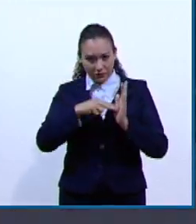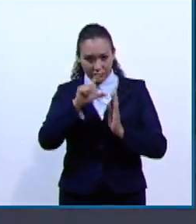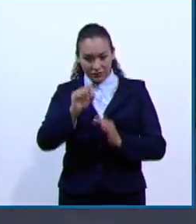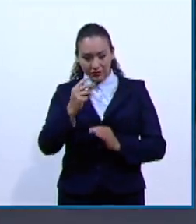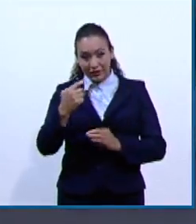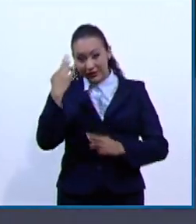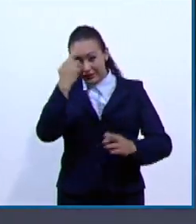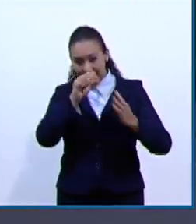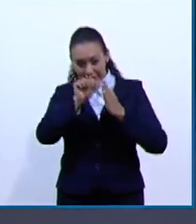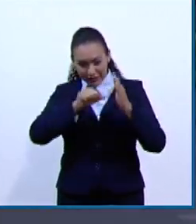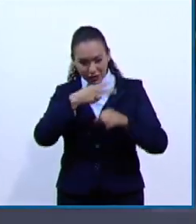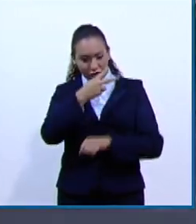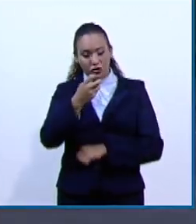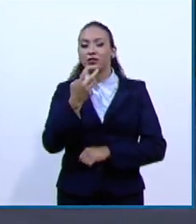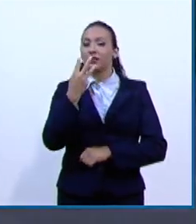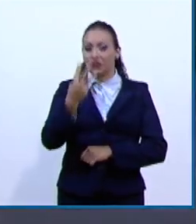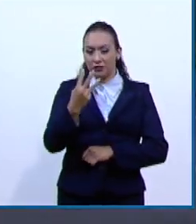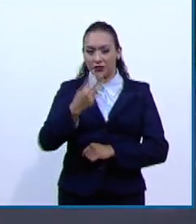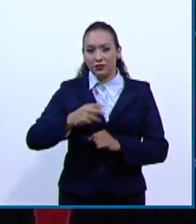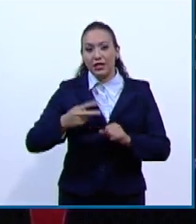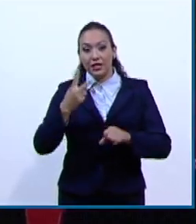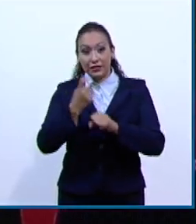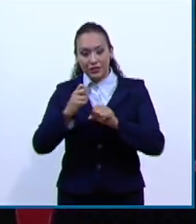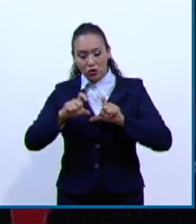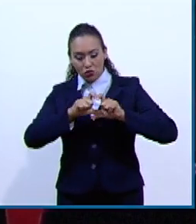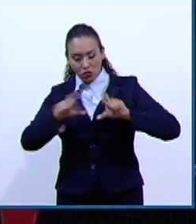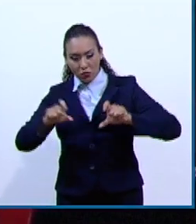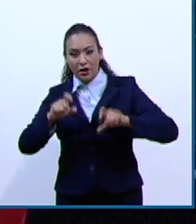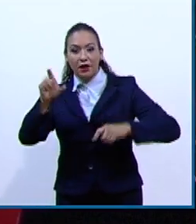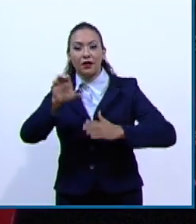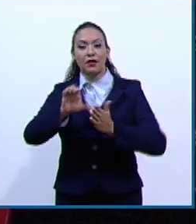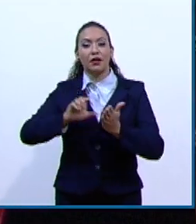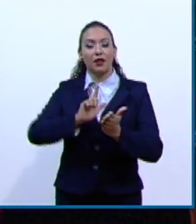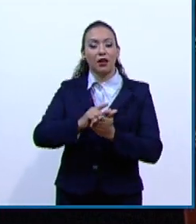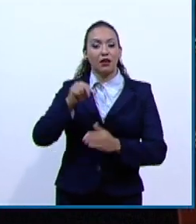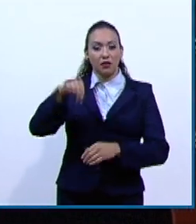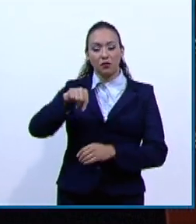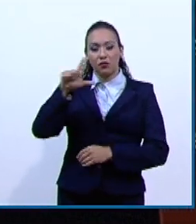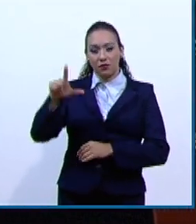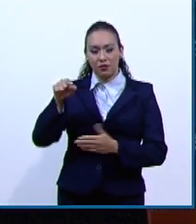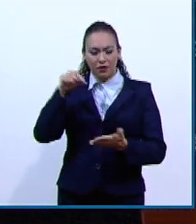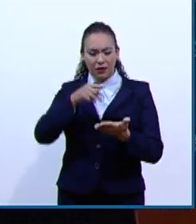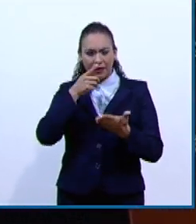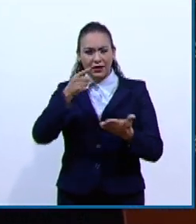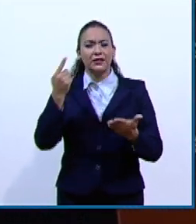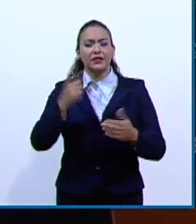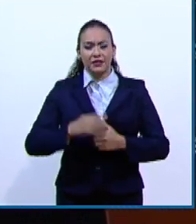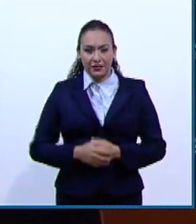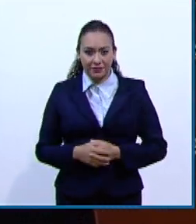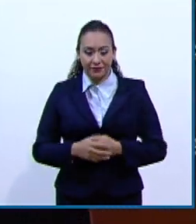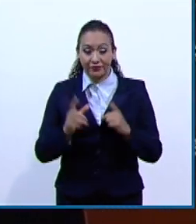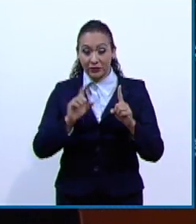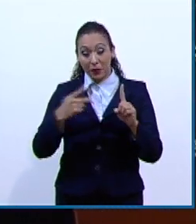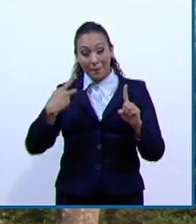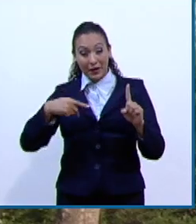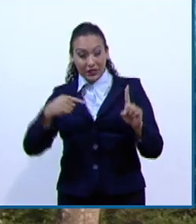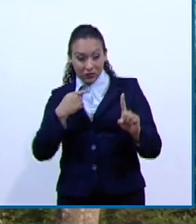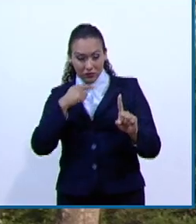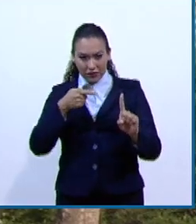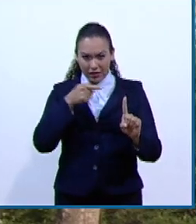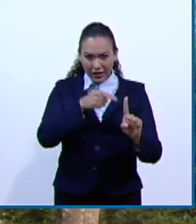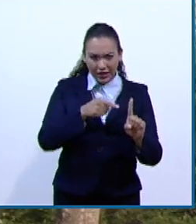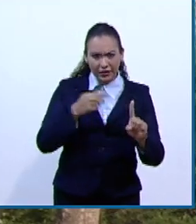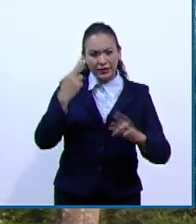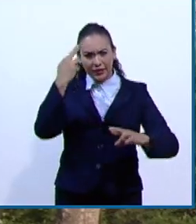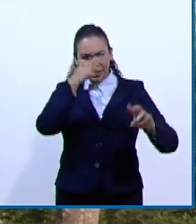artículo 203, párrafo segundo de la Constitución de Nuevo León, en la porción "el acusado queda por ese solo hecho separado de